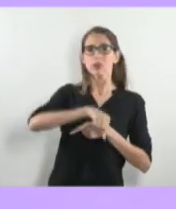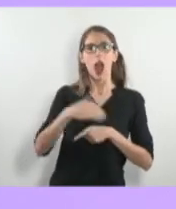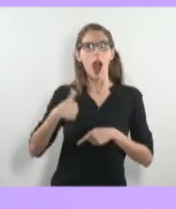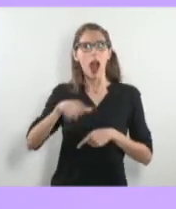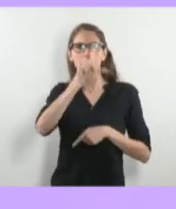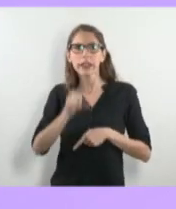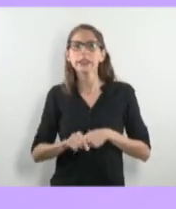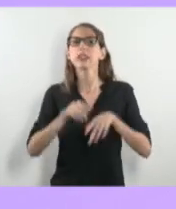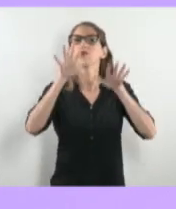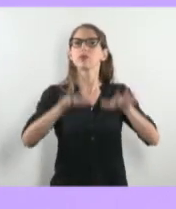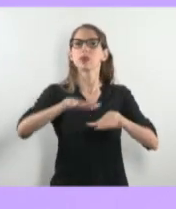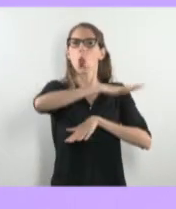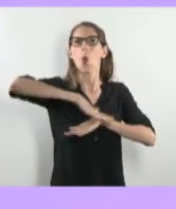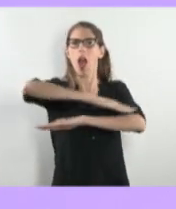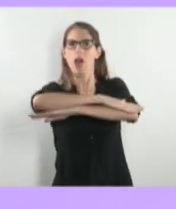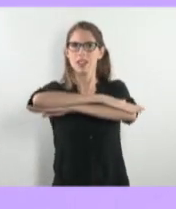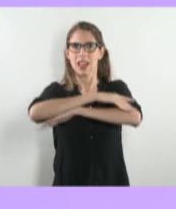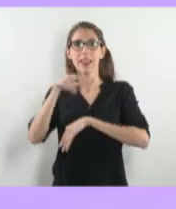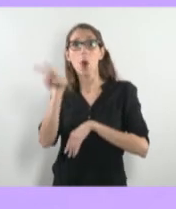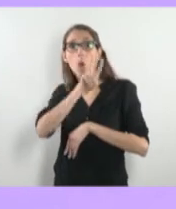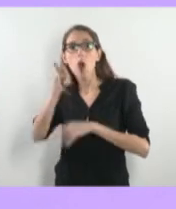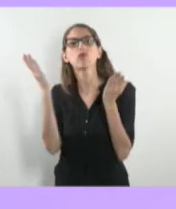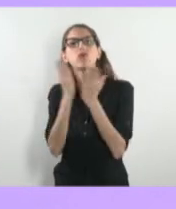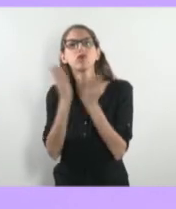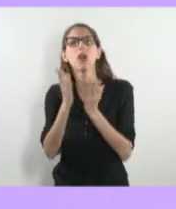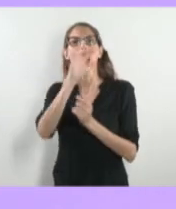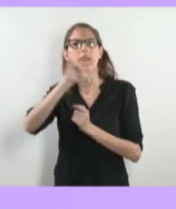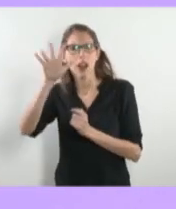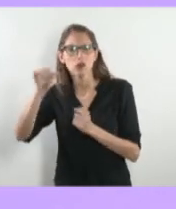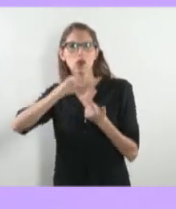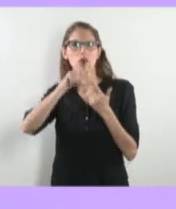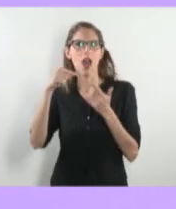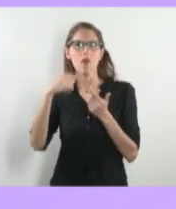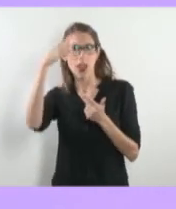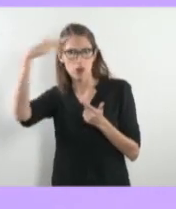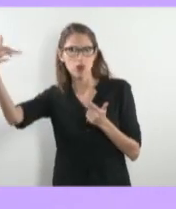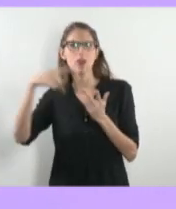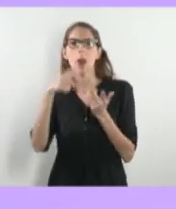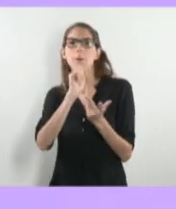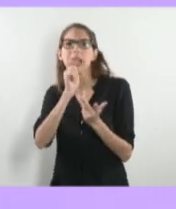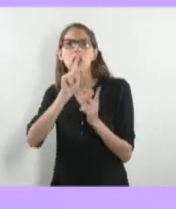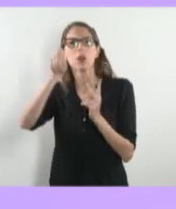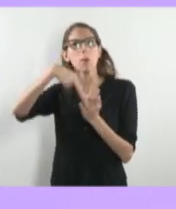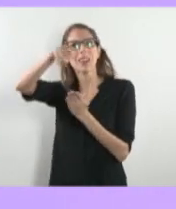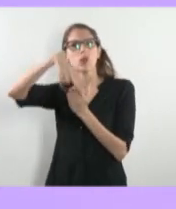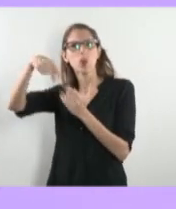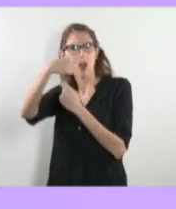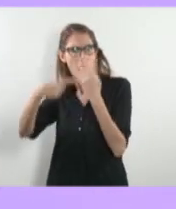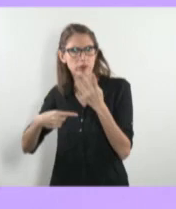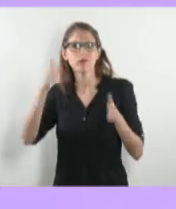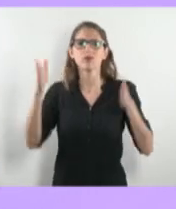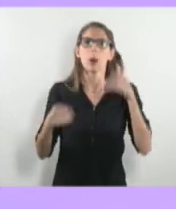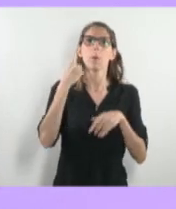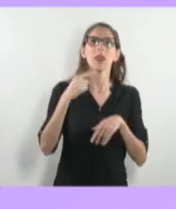instalaron en Avellaneda. Estudió literatura, filosofía, periodismo y pintura. Entre 1960